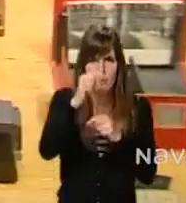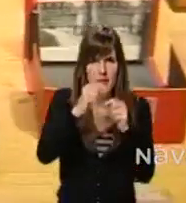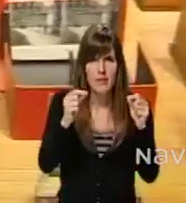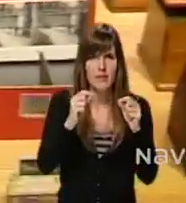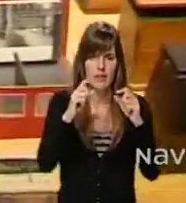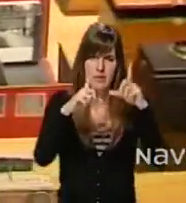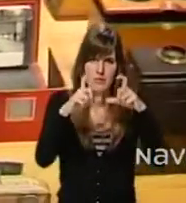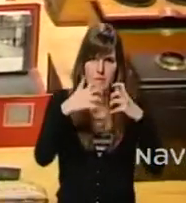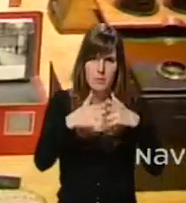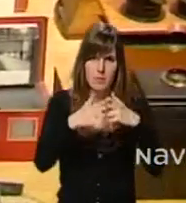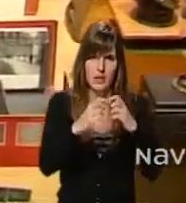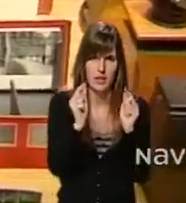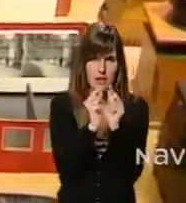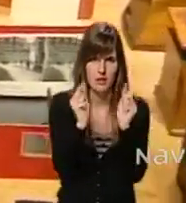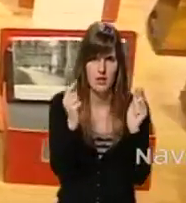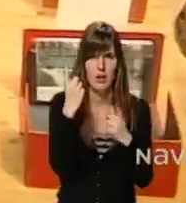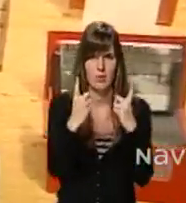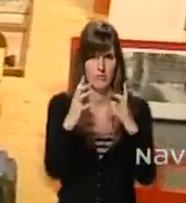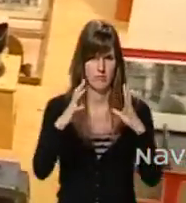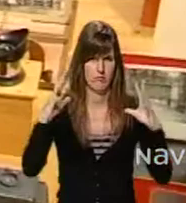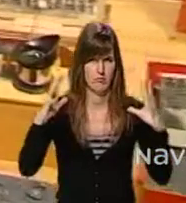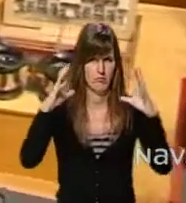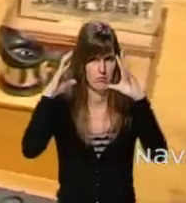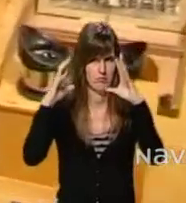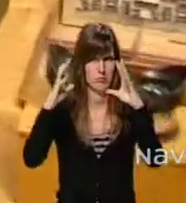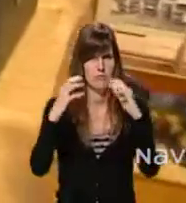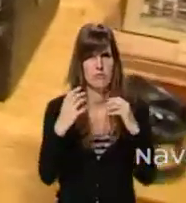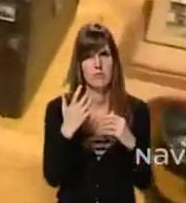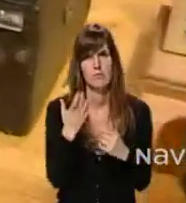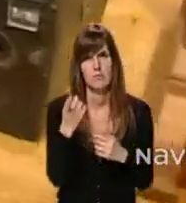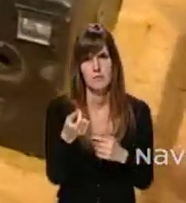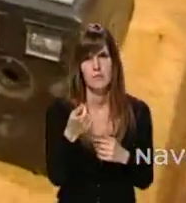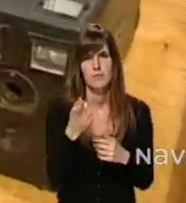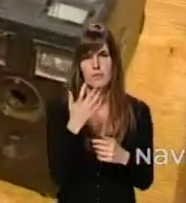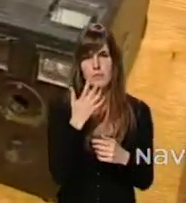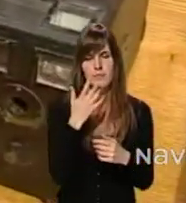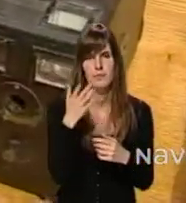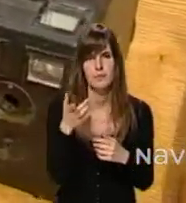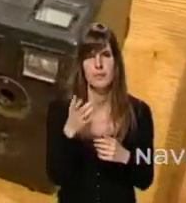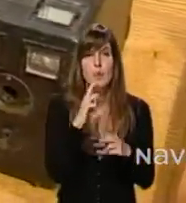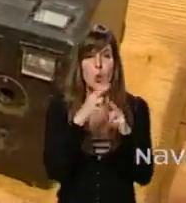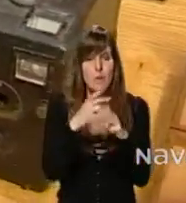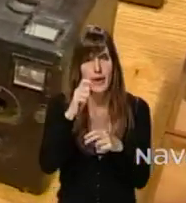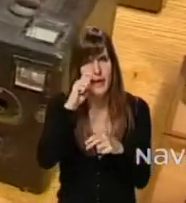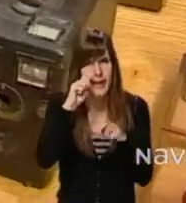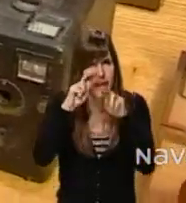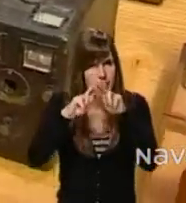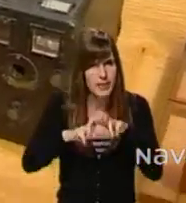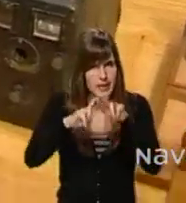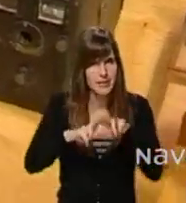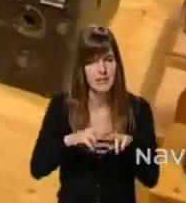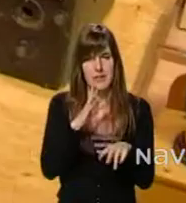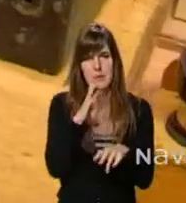Desde las más o menos grandes, de ahí sacamos la detective, Se llama de detective porque la gente